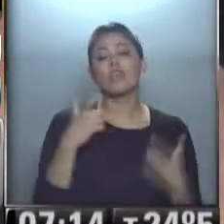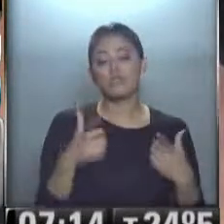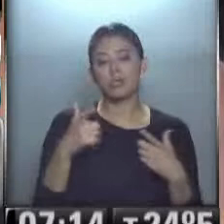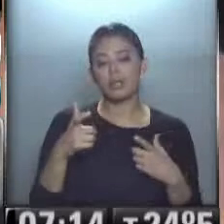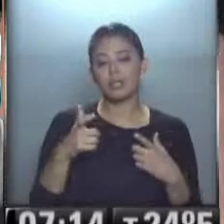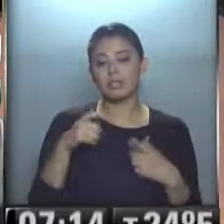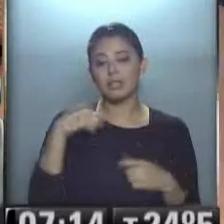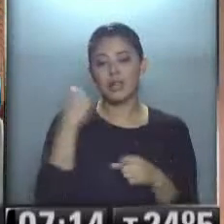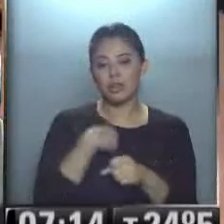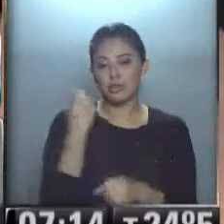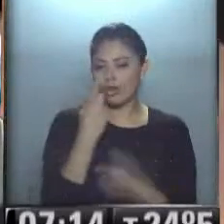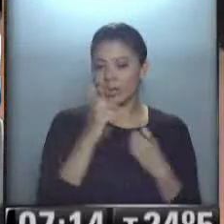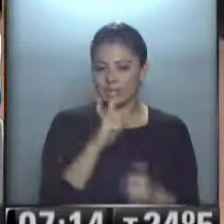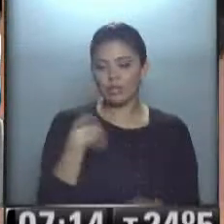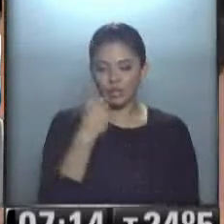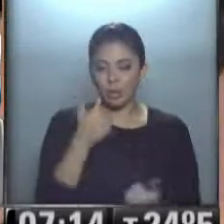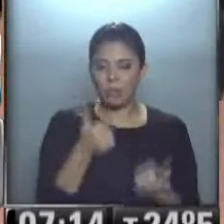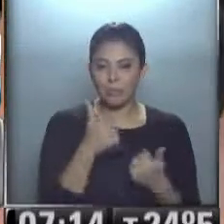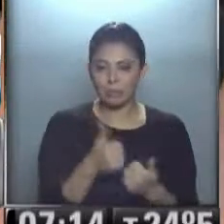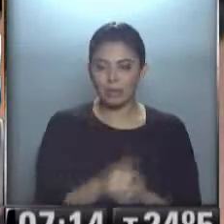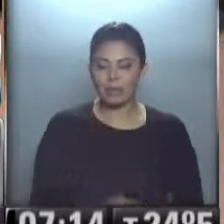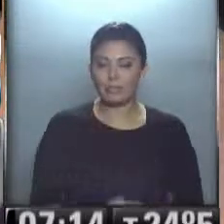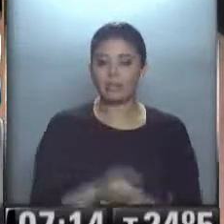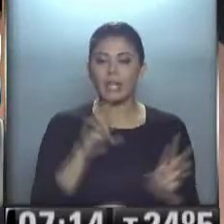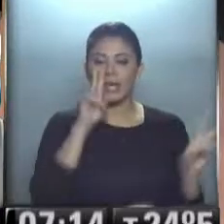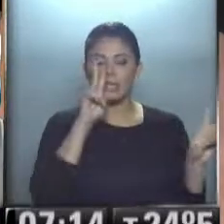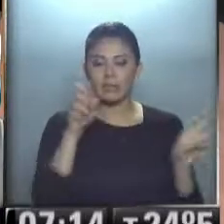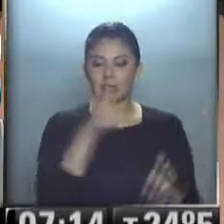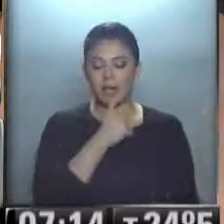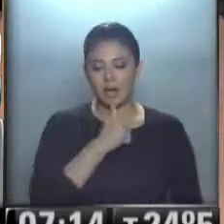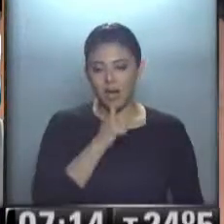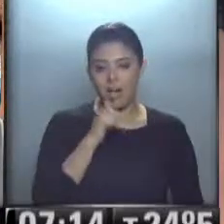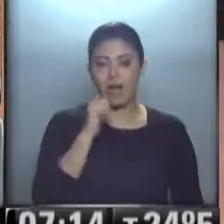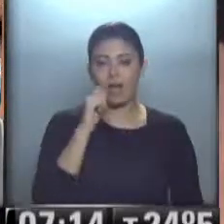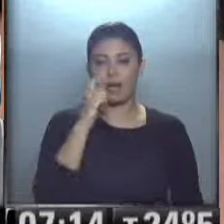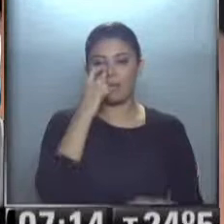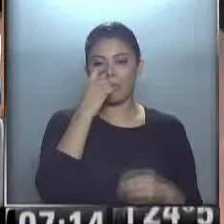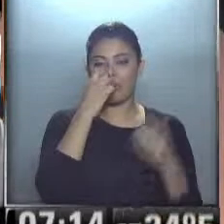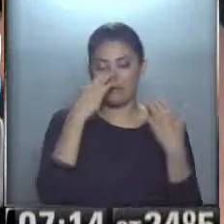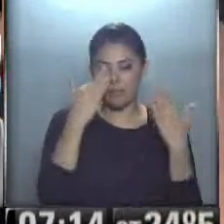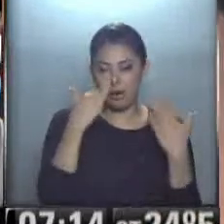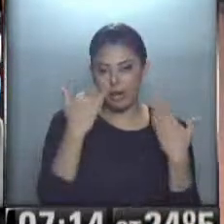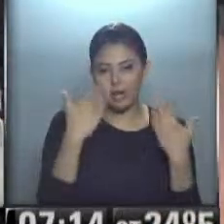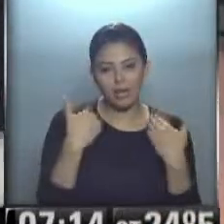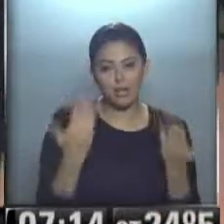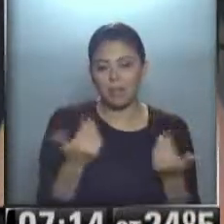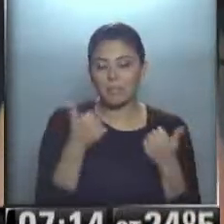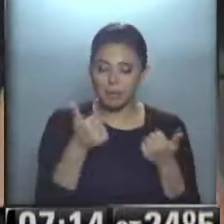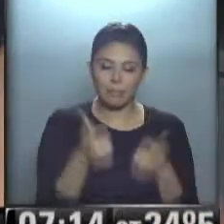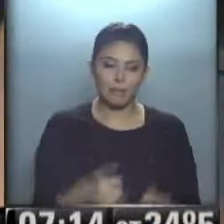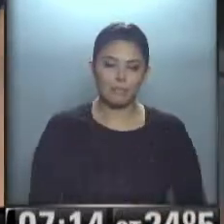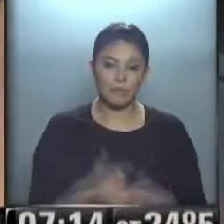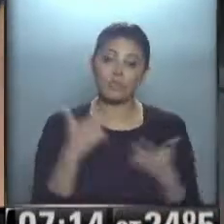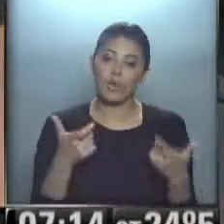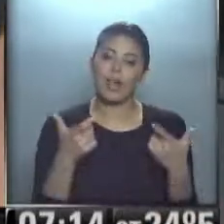nosotros no estamos necesitando, estamos bien con el tema del agua y estar refrescos todo el tiempo. Estamos bien,